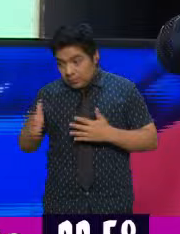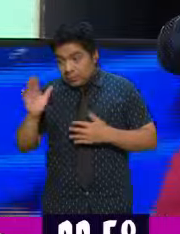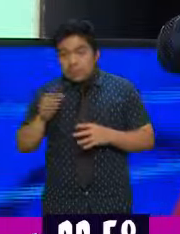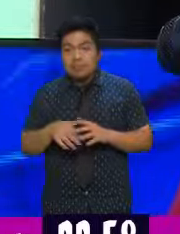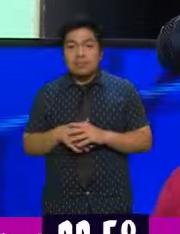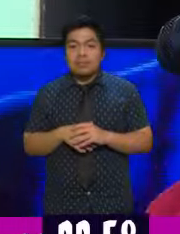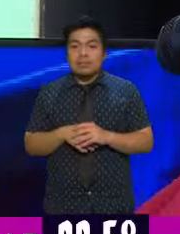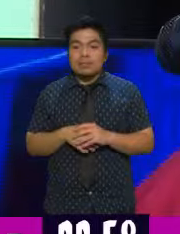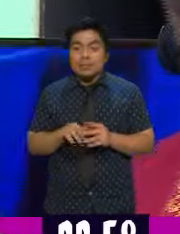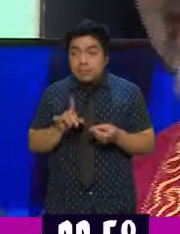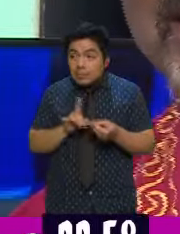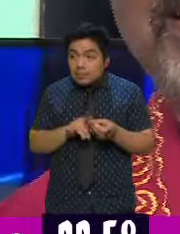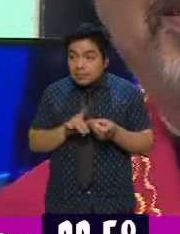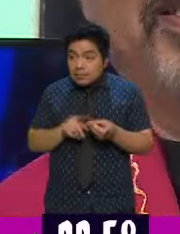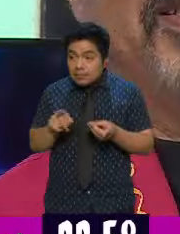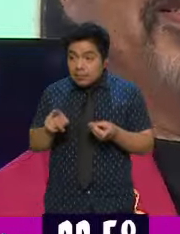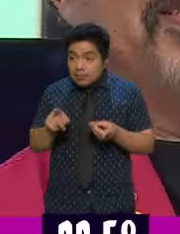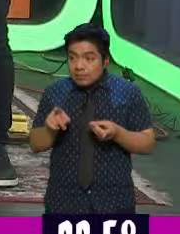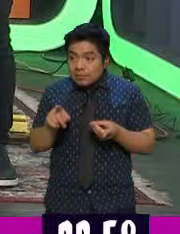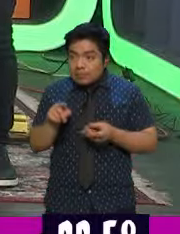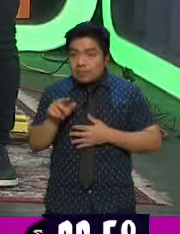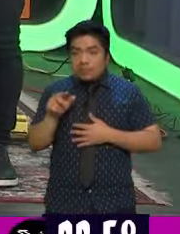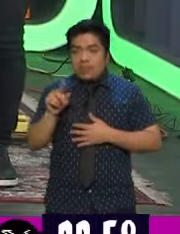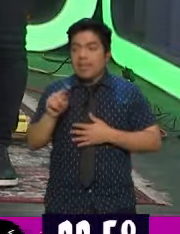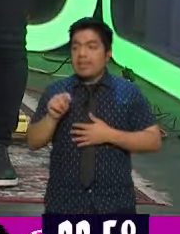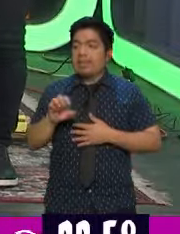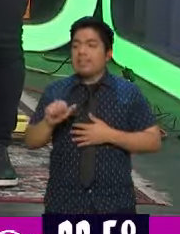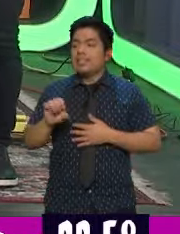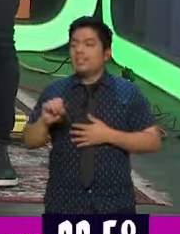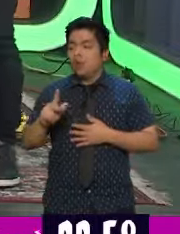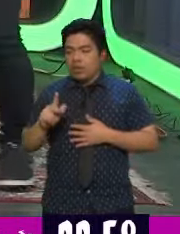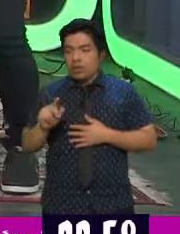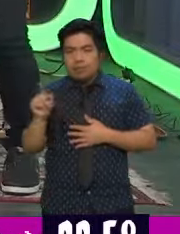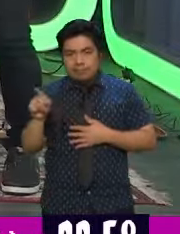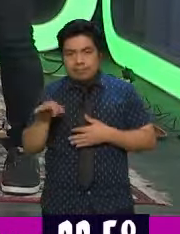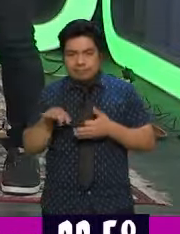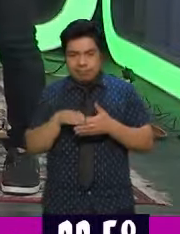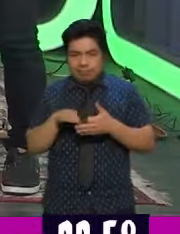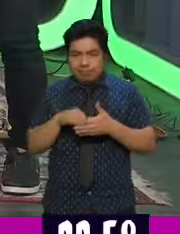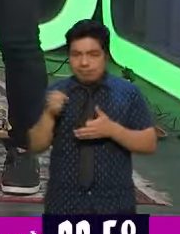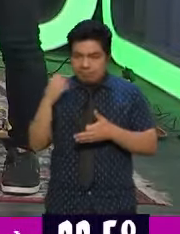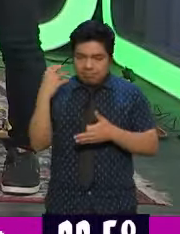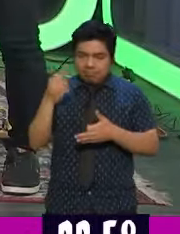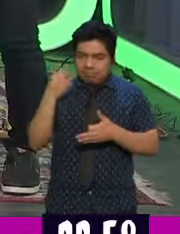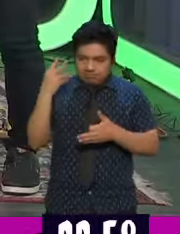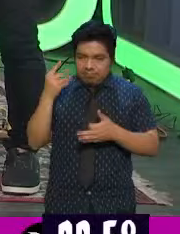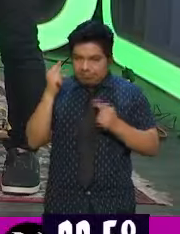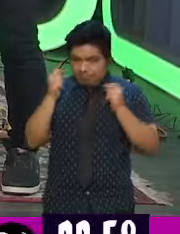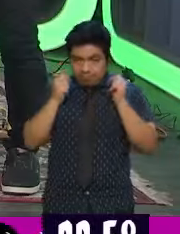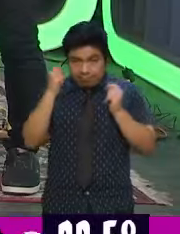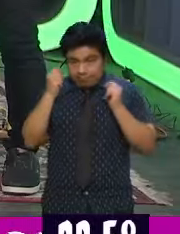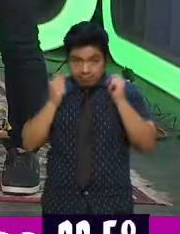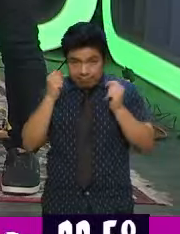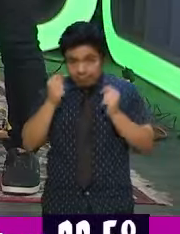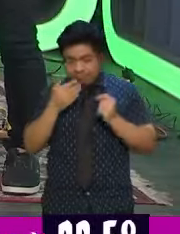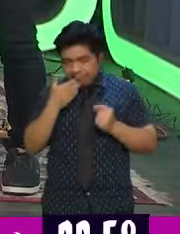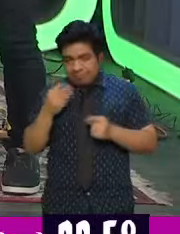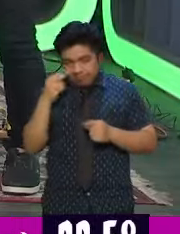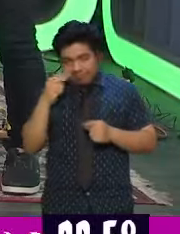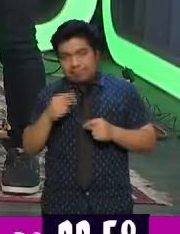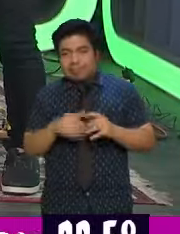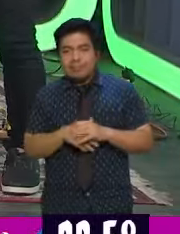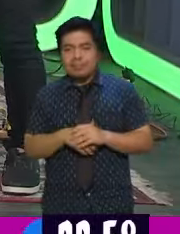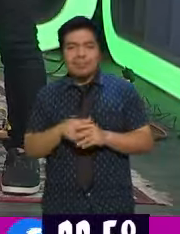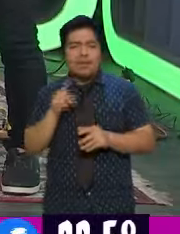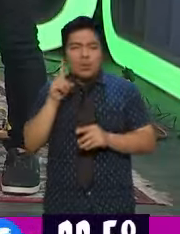A ver, ¿en dónde? ¿En el Festival qué? En el Festival Tizoc, en Puebla. Es un festival ecoturístico. Ahí estamos. Para que nos vayan a ver. Oiga,